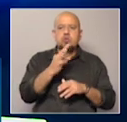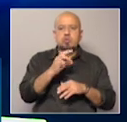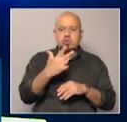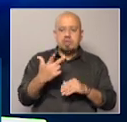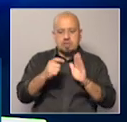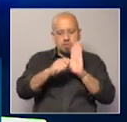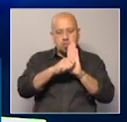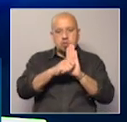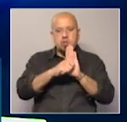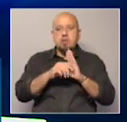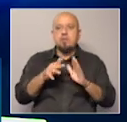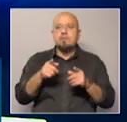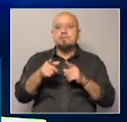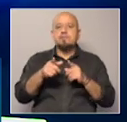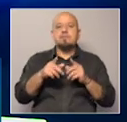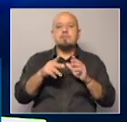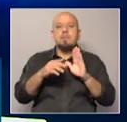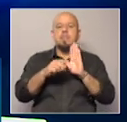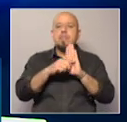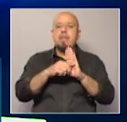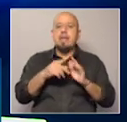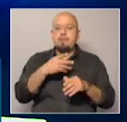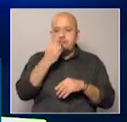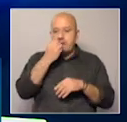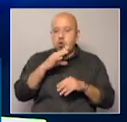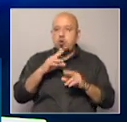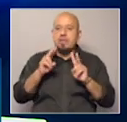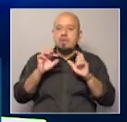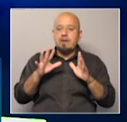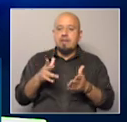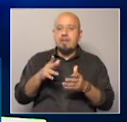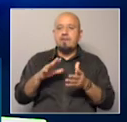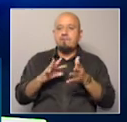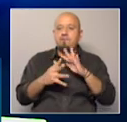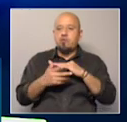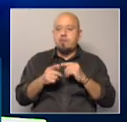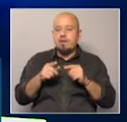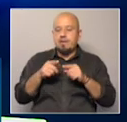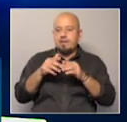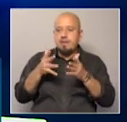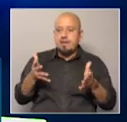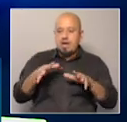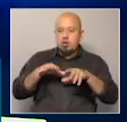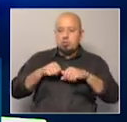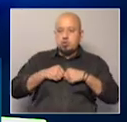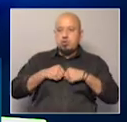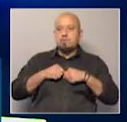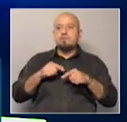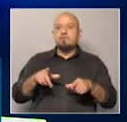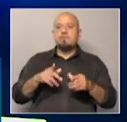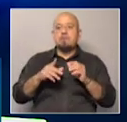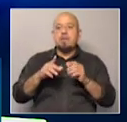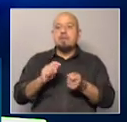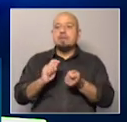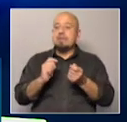Urgente Consideración, perteneciente al capítulo que se titula Mejoras al régimen de adopciones de esta LUC, se sustituye un artículo del Código